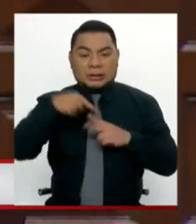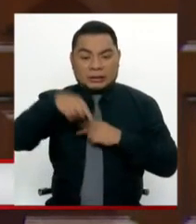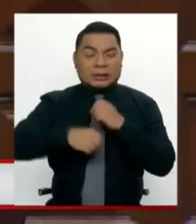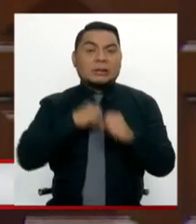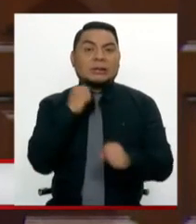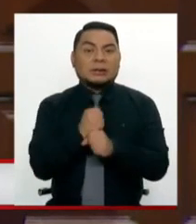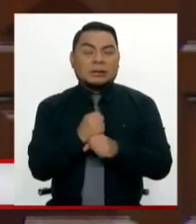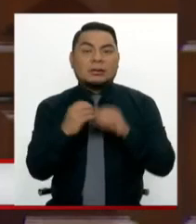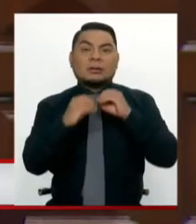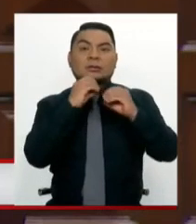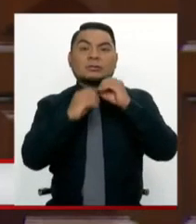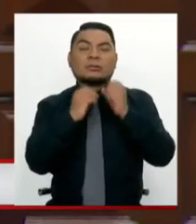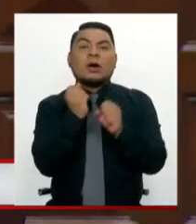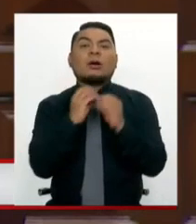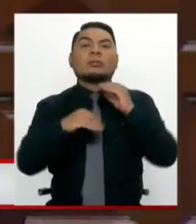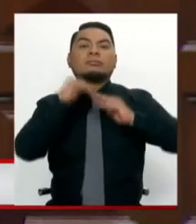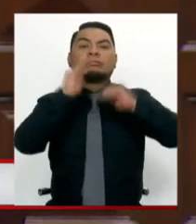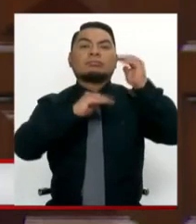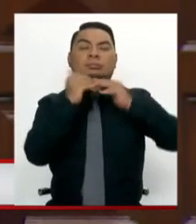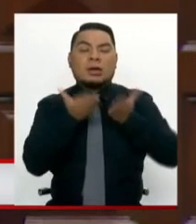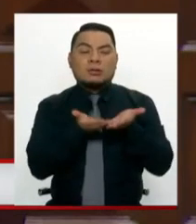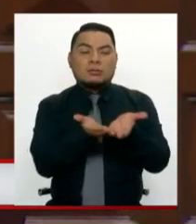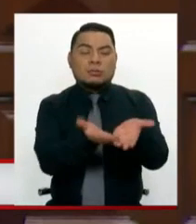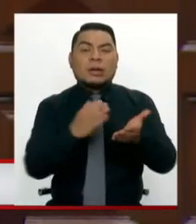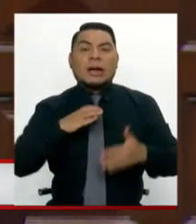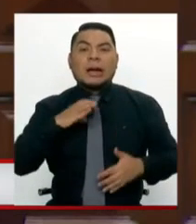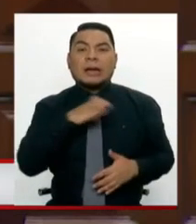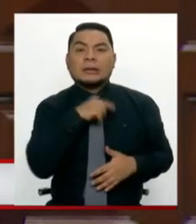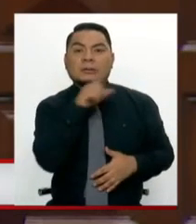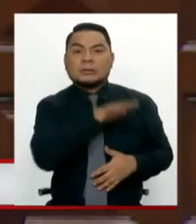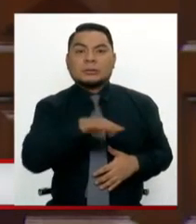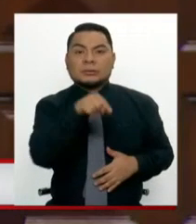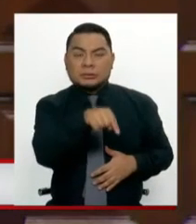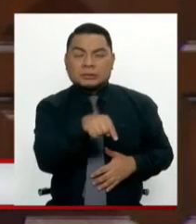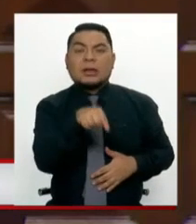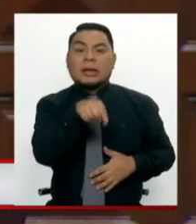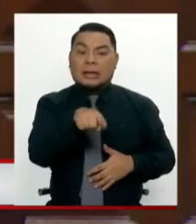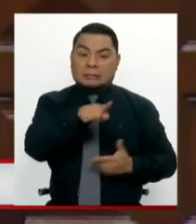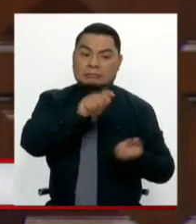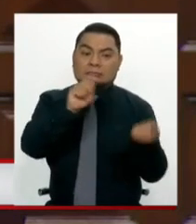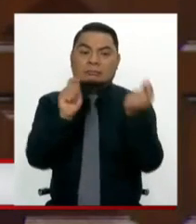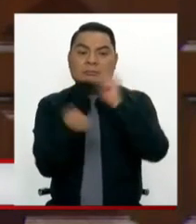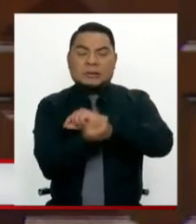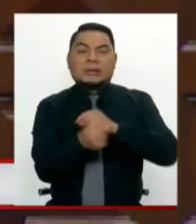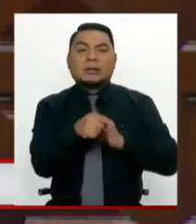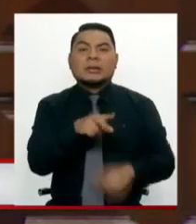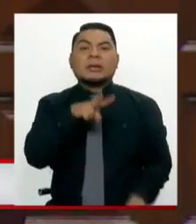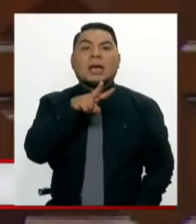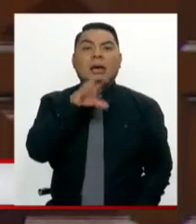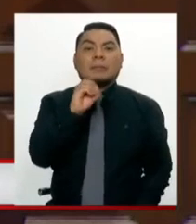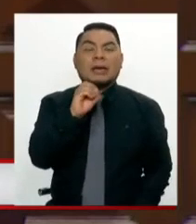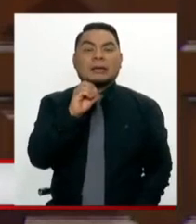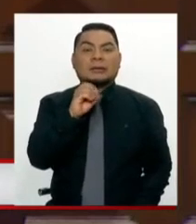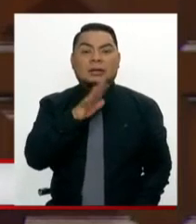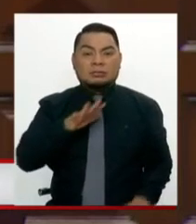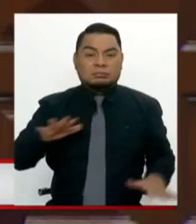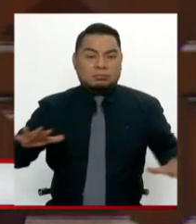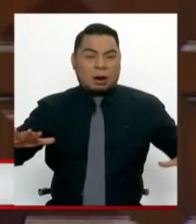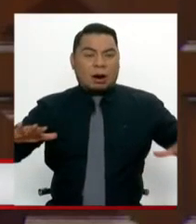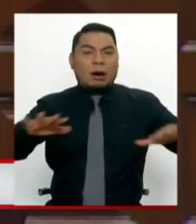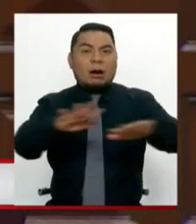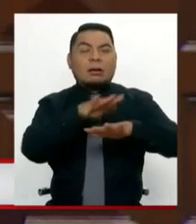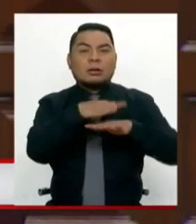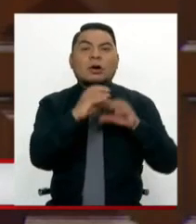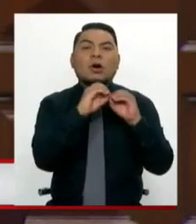presente año la ejecución de obras en el antepuerto del Callao para transformar 20 hectáreas